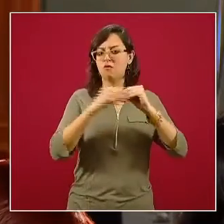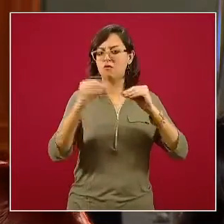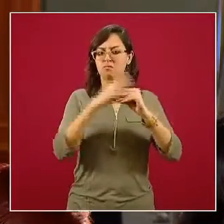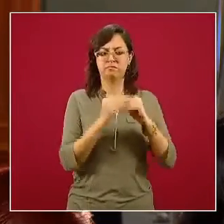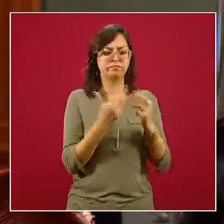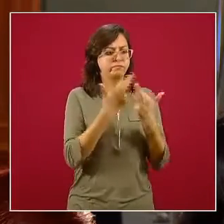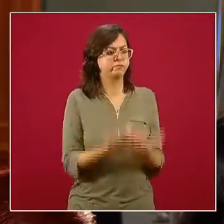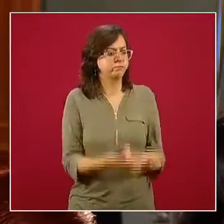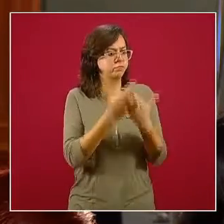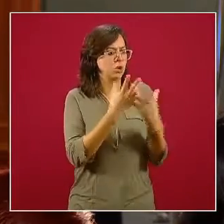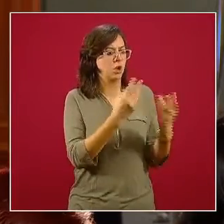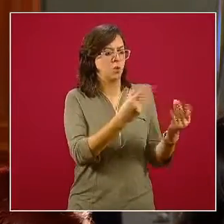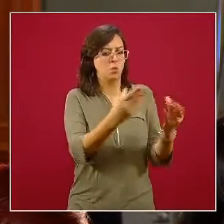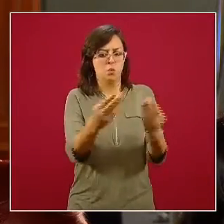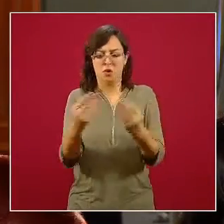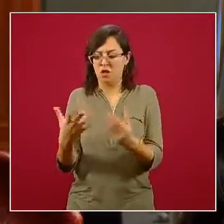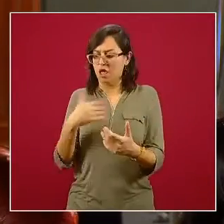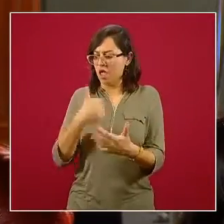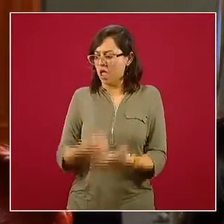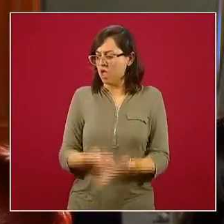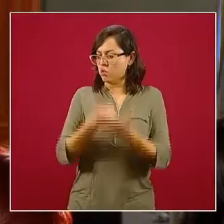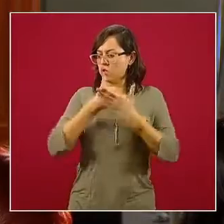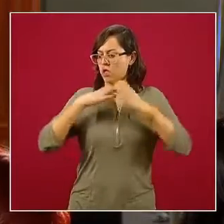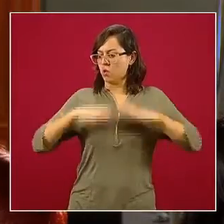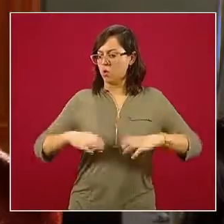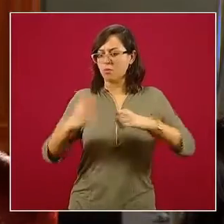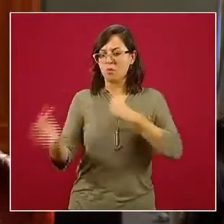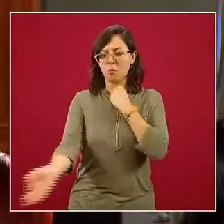nos ayudan a fortalecer nuestro sistema inmune,